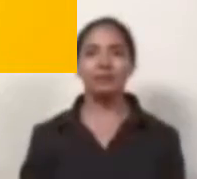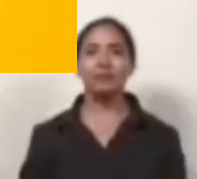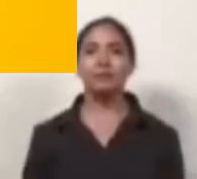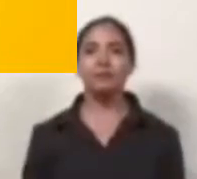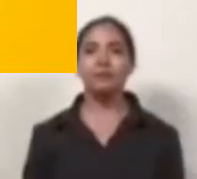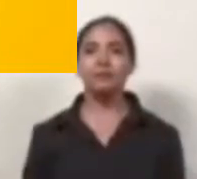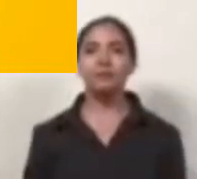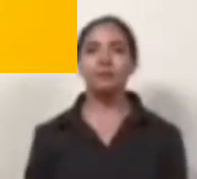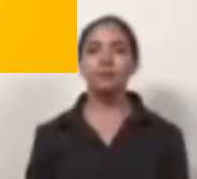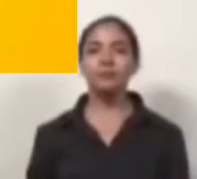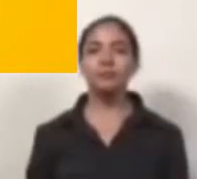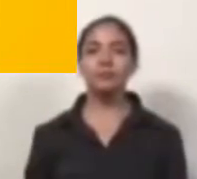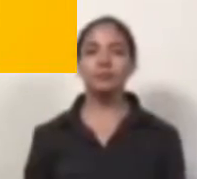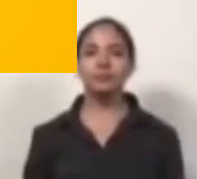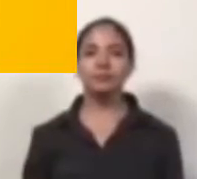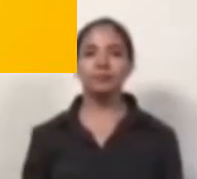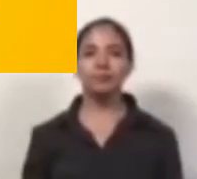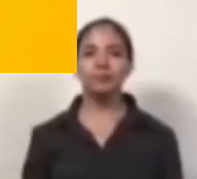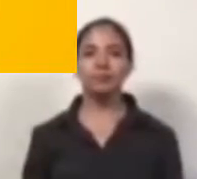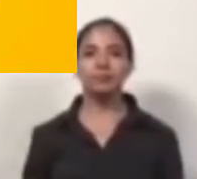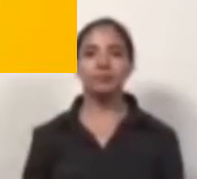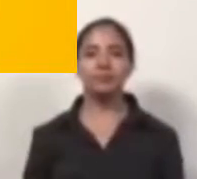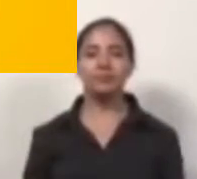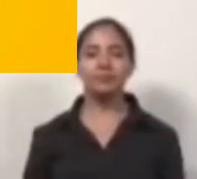en el proyecto que dimos despacho anteriormente.